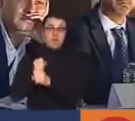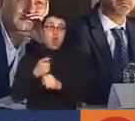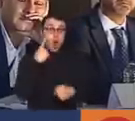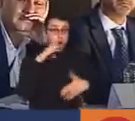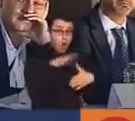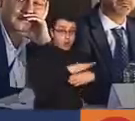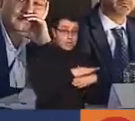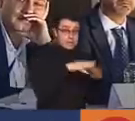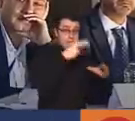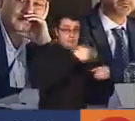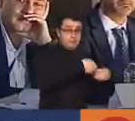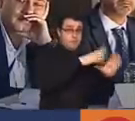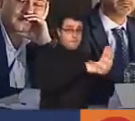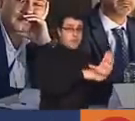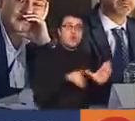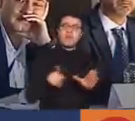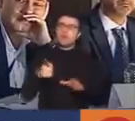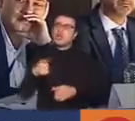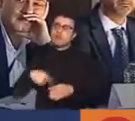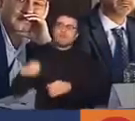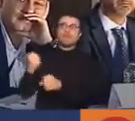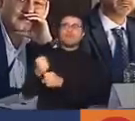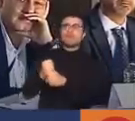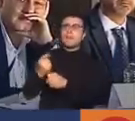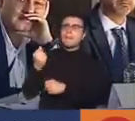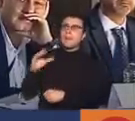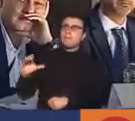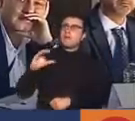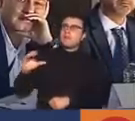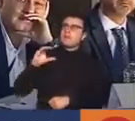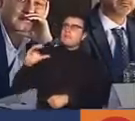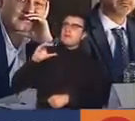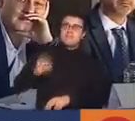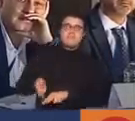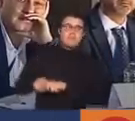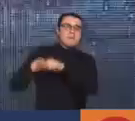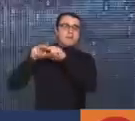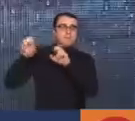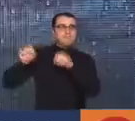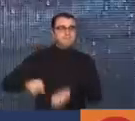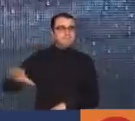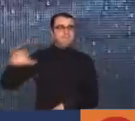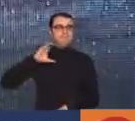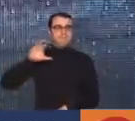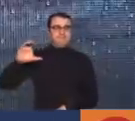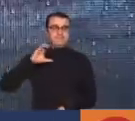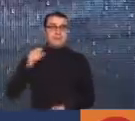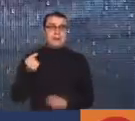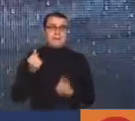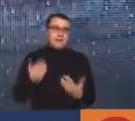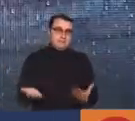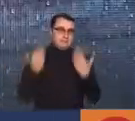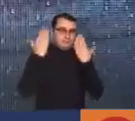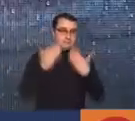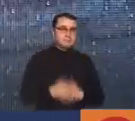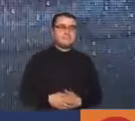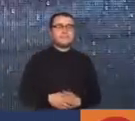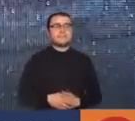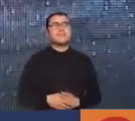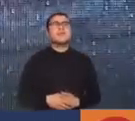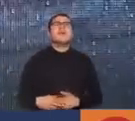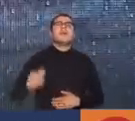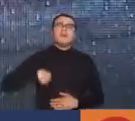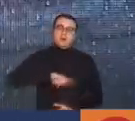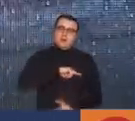la operación, y por tanto le daría más dividendos a un taxista, podría tener más recursos. Queremos